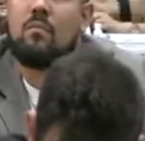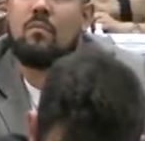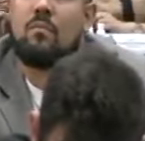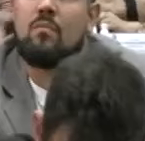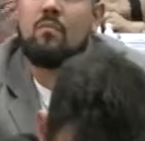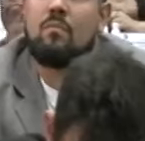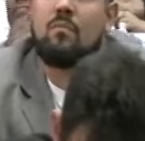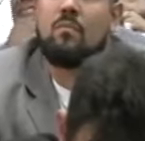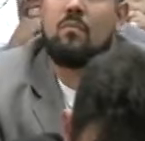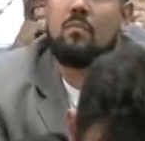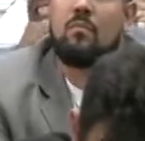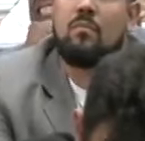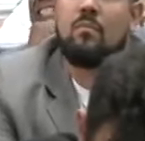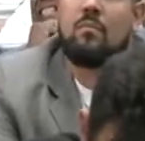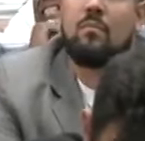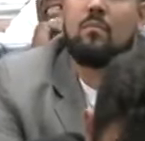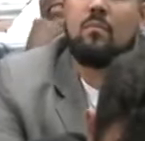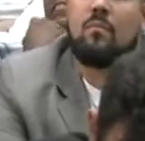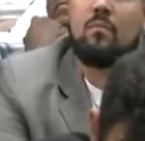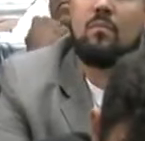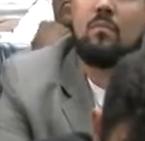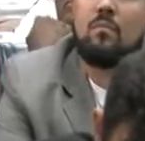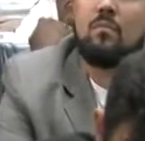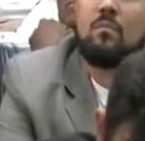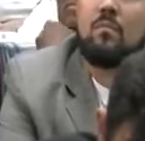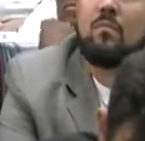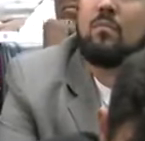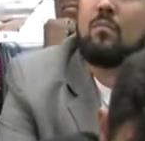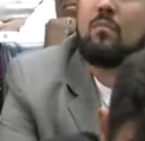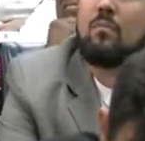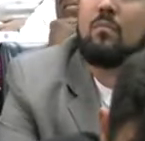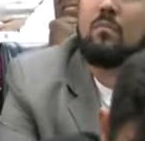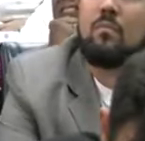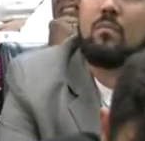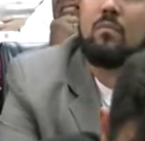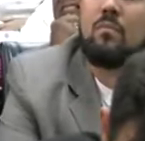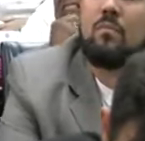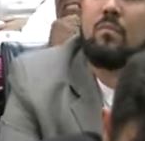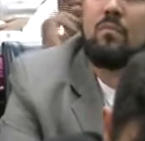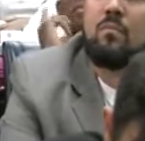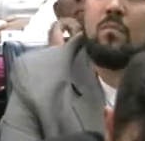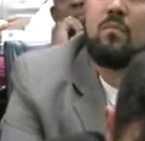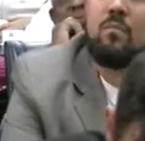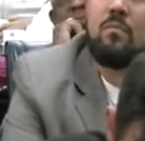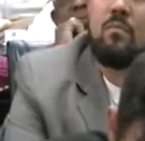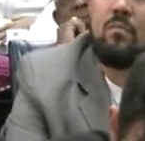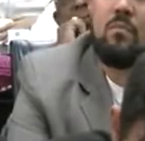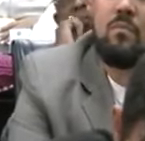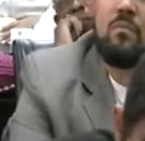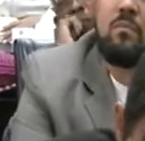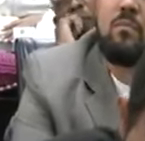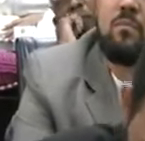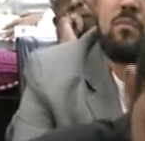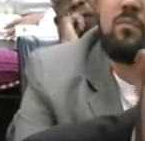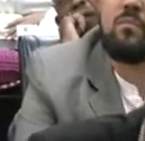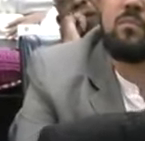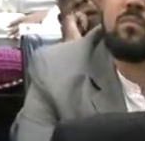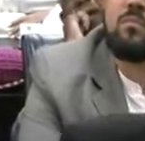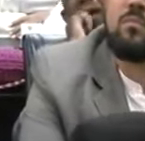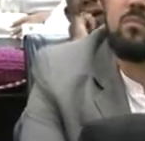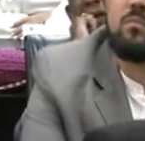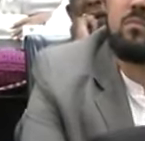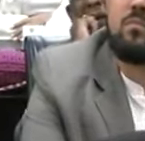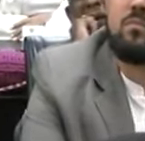nos acompañan y que ya han sido mencionados. 17 años han transcurrido desde